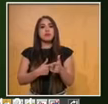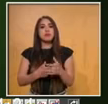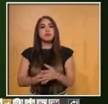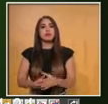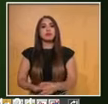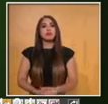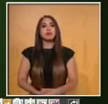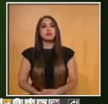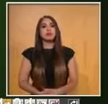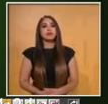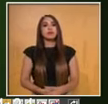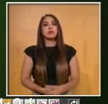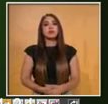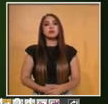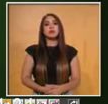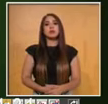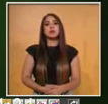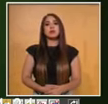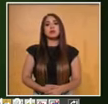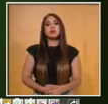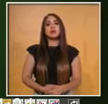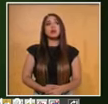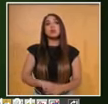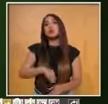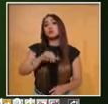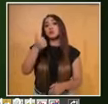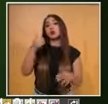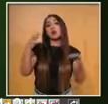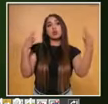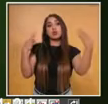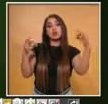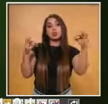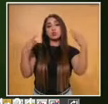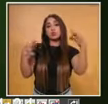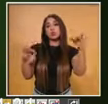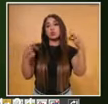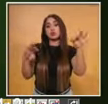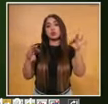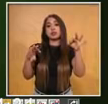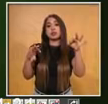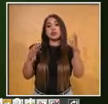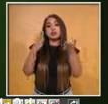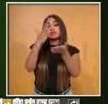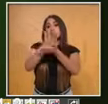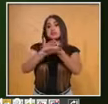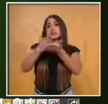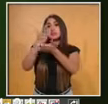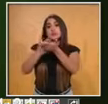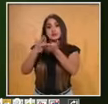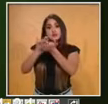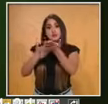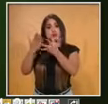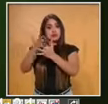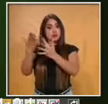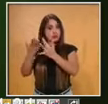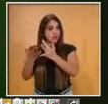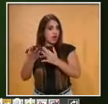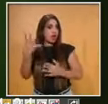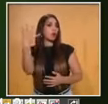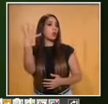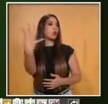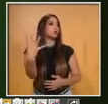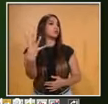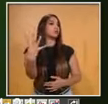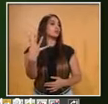¿Cuál de las siguientes hojas está dividida en cuatro partes? En pantalla te están apareciendo